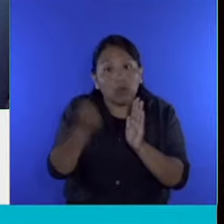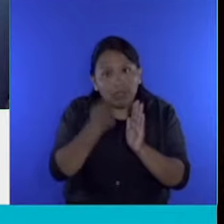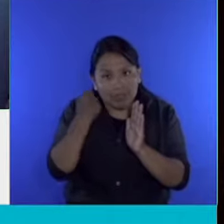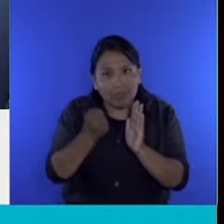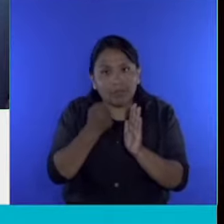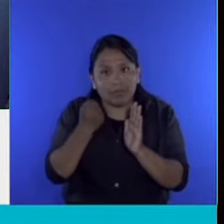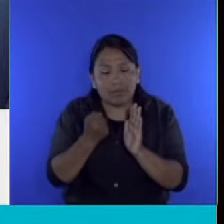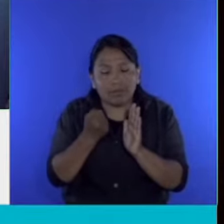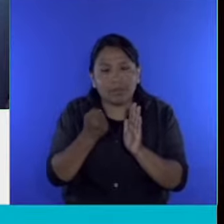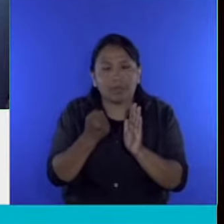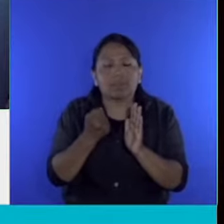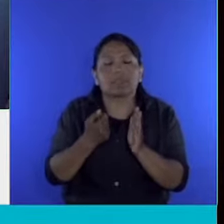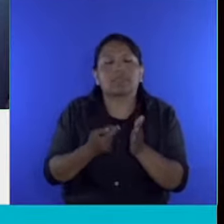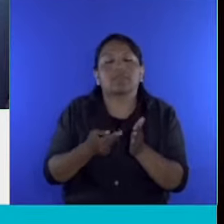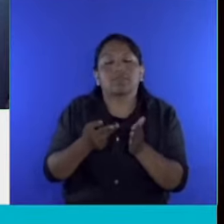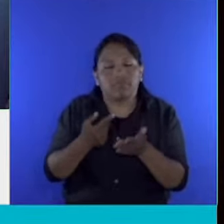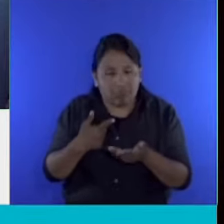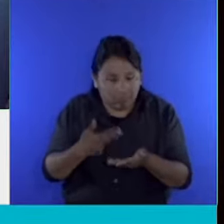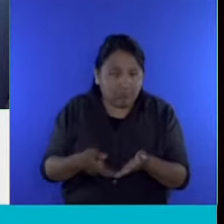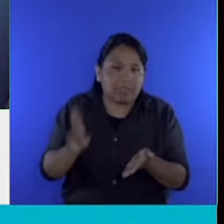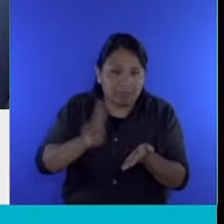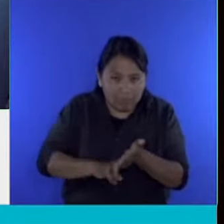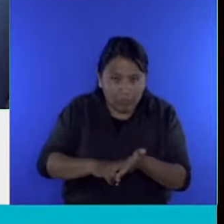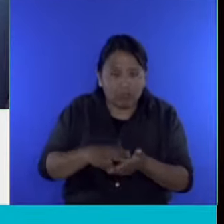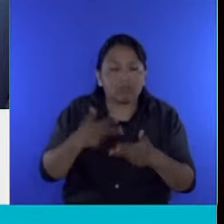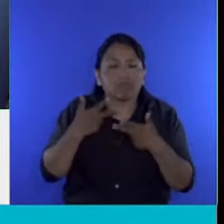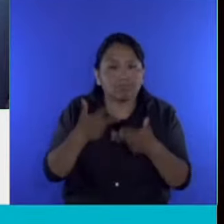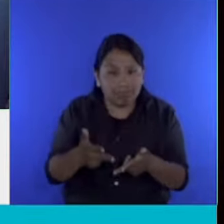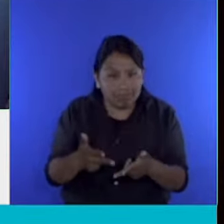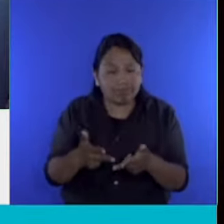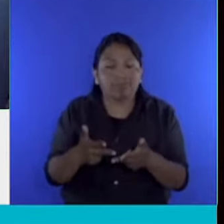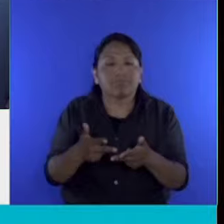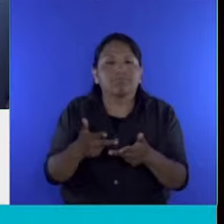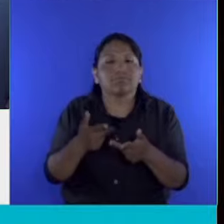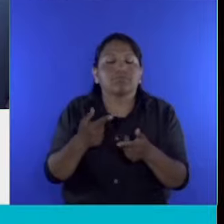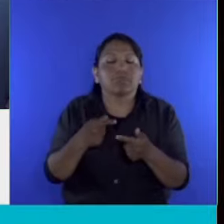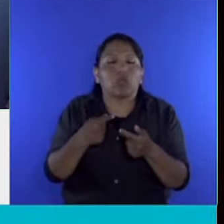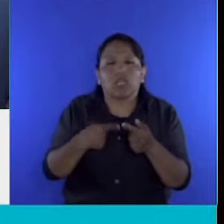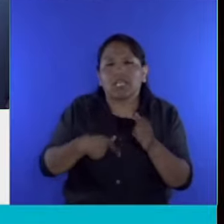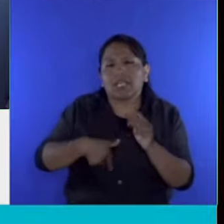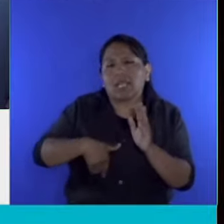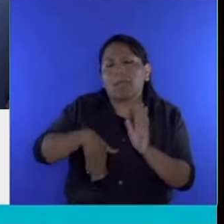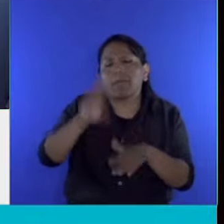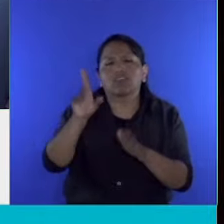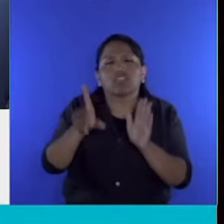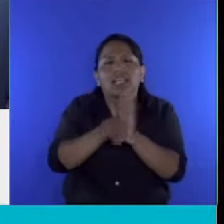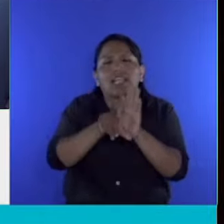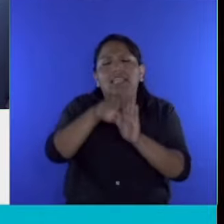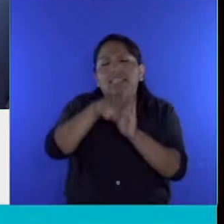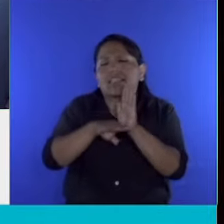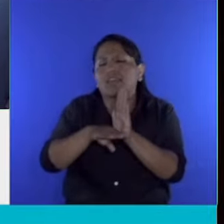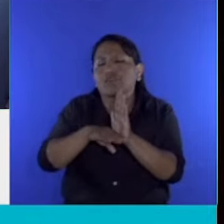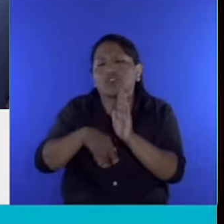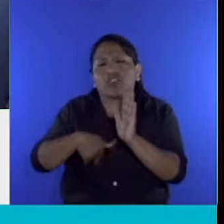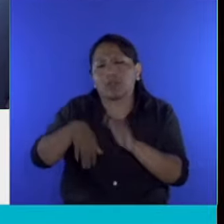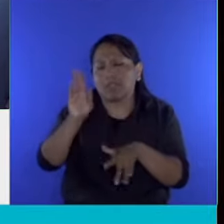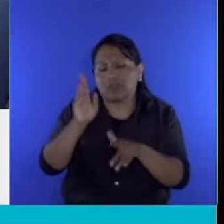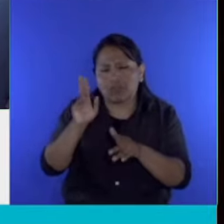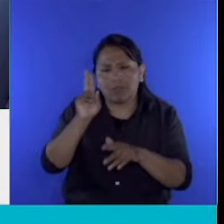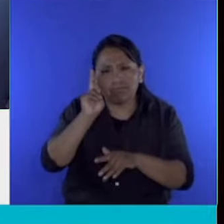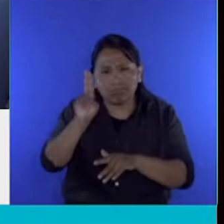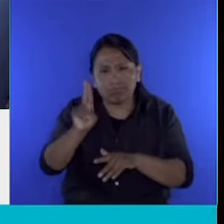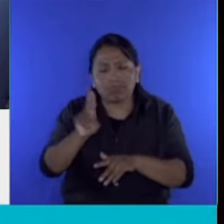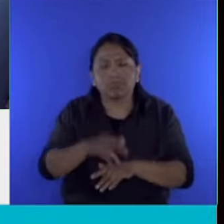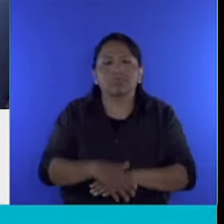importante que repite vuelvo repito vuelvo a decir lo que establecen la mayoría de las legislaciones en esta materia